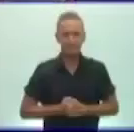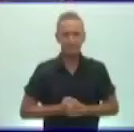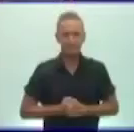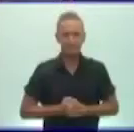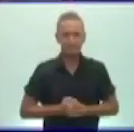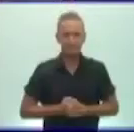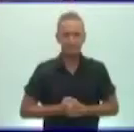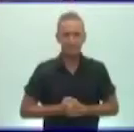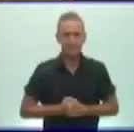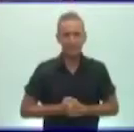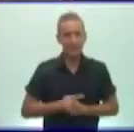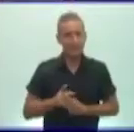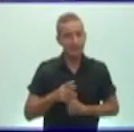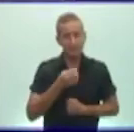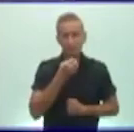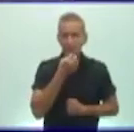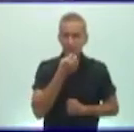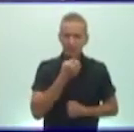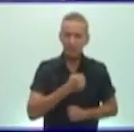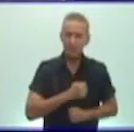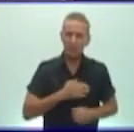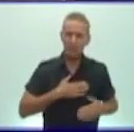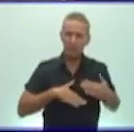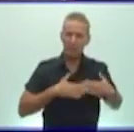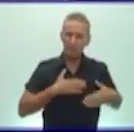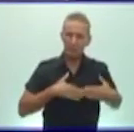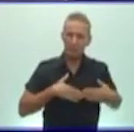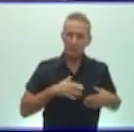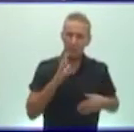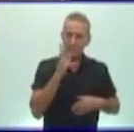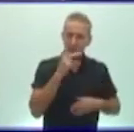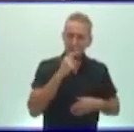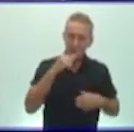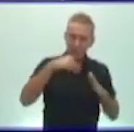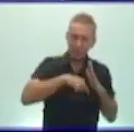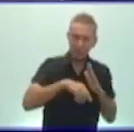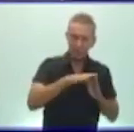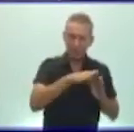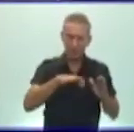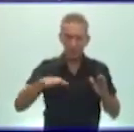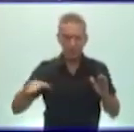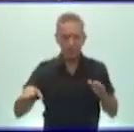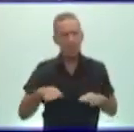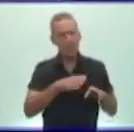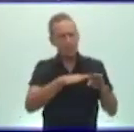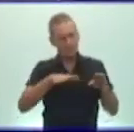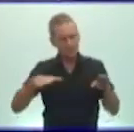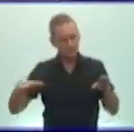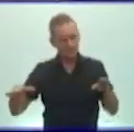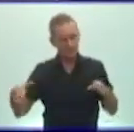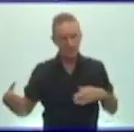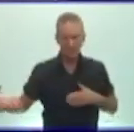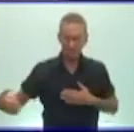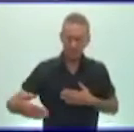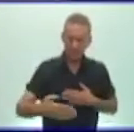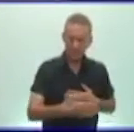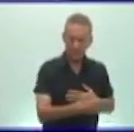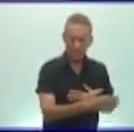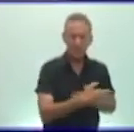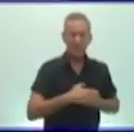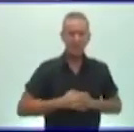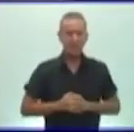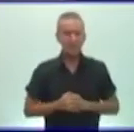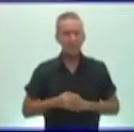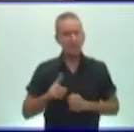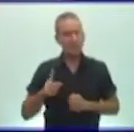Es imposible no enamorarse de la belleza del fondo del mar. Y si de mar estamos hablando y de especies marinas, pues no podría